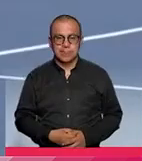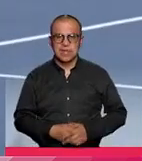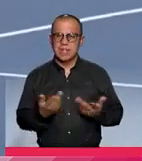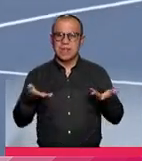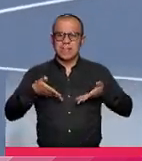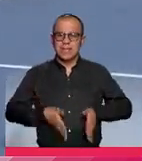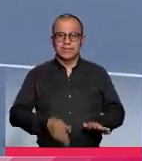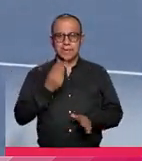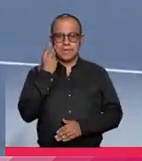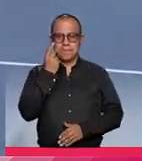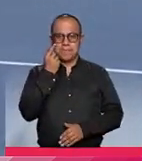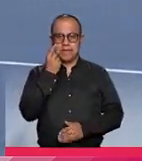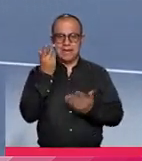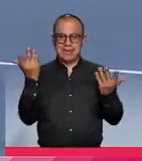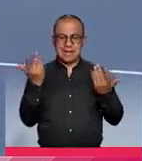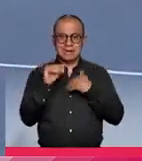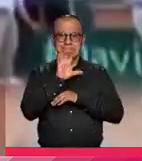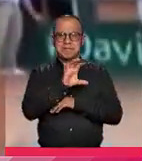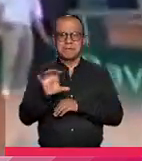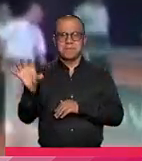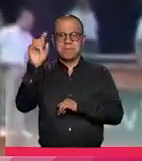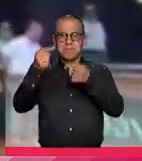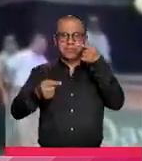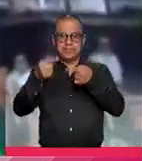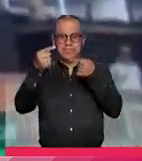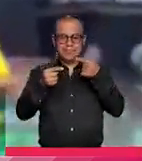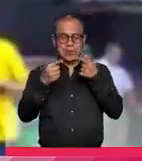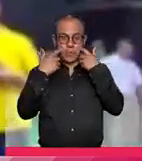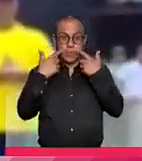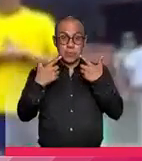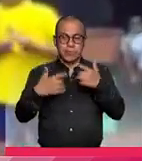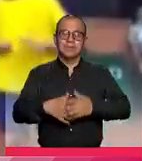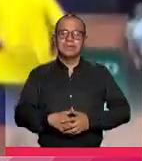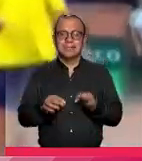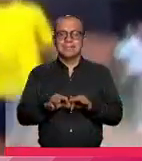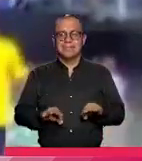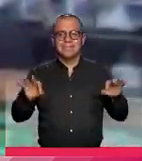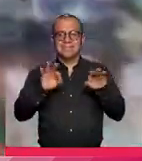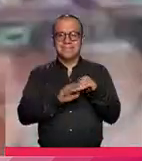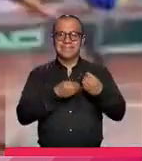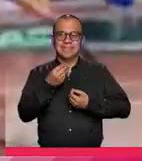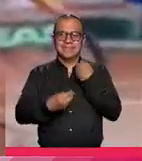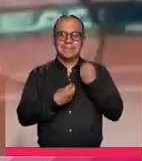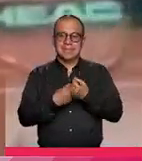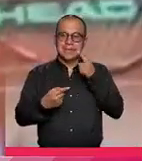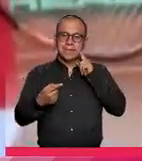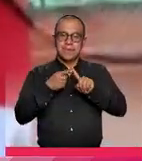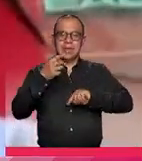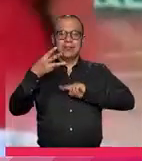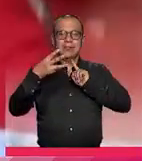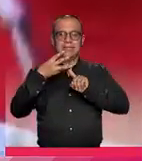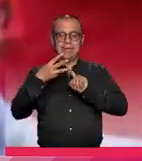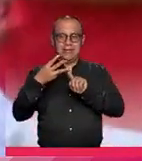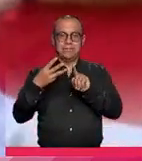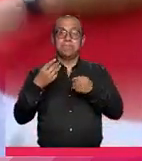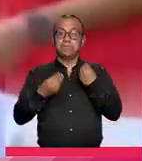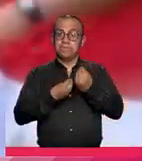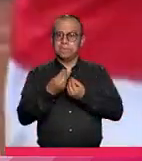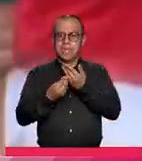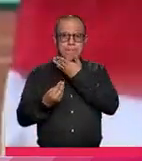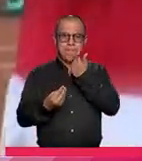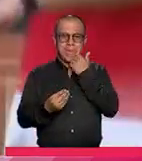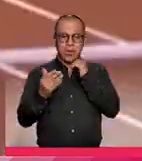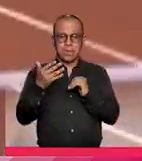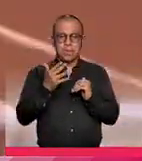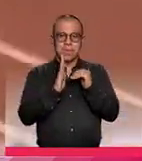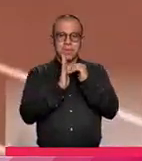Pereira representó a nuestro país en torneos de Grand Slam como Wimbledon y Roland Garros, torneos en los cuales alcanzó la tercera ronda, siendo su mejor posición